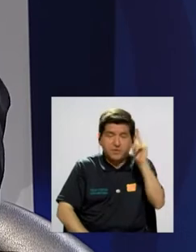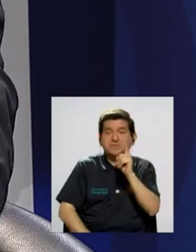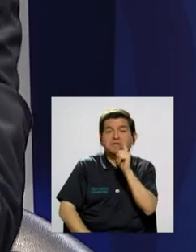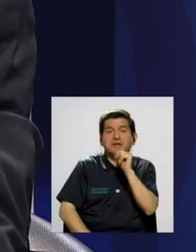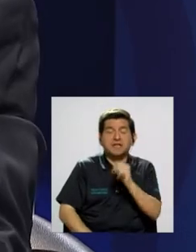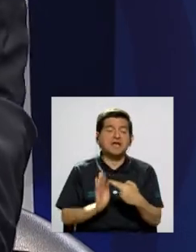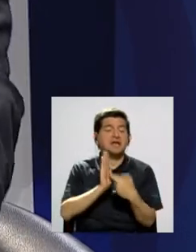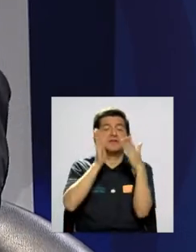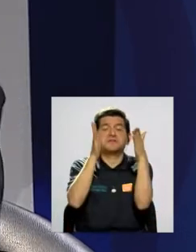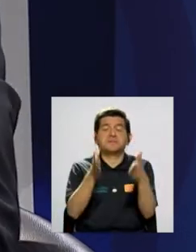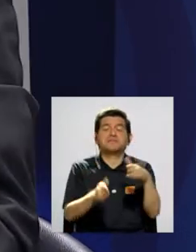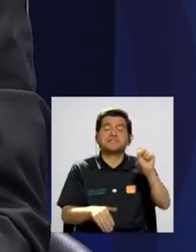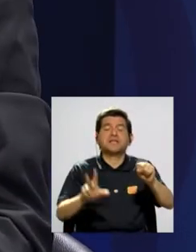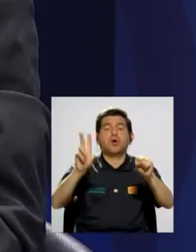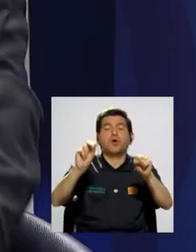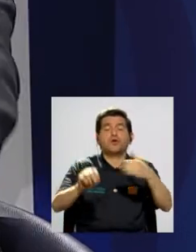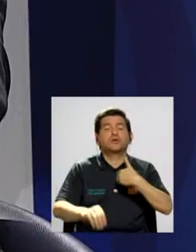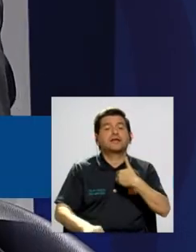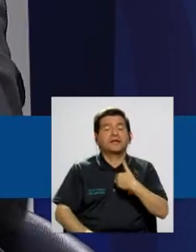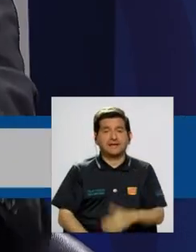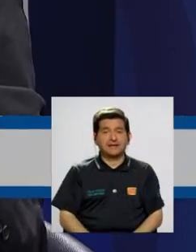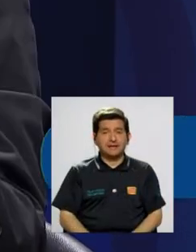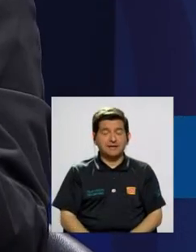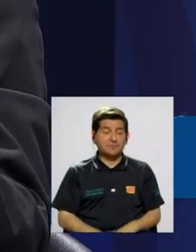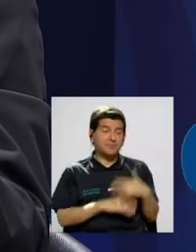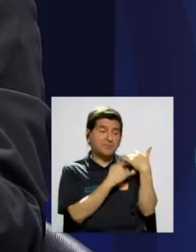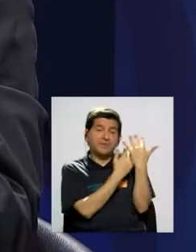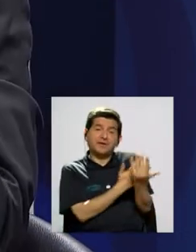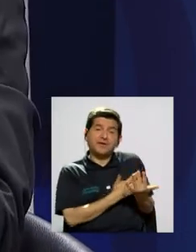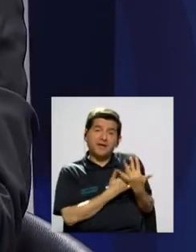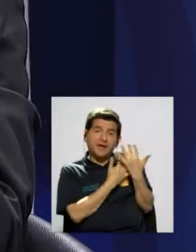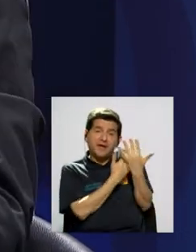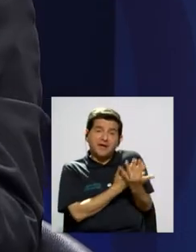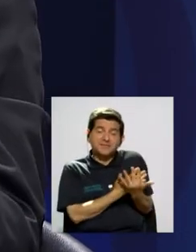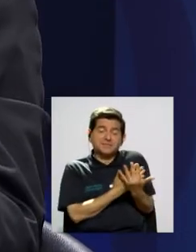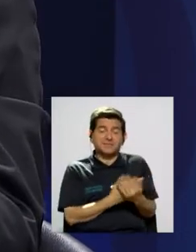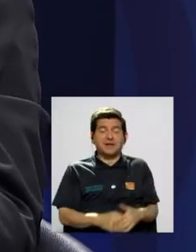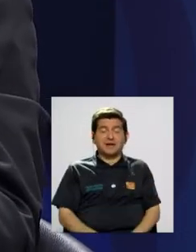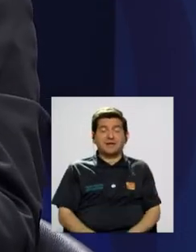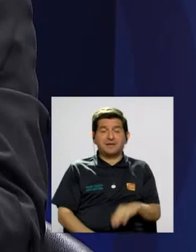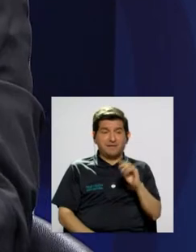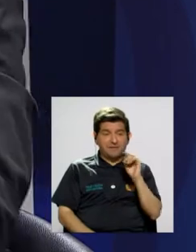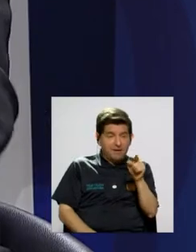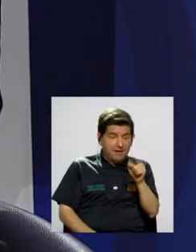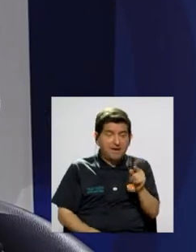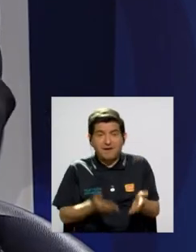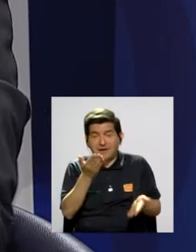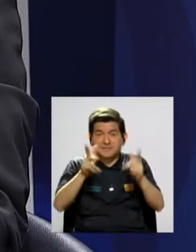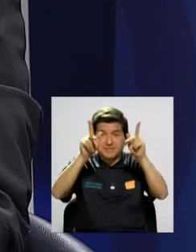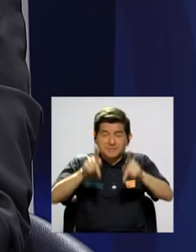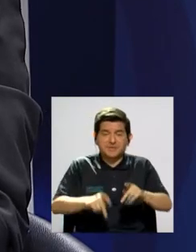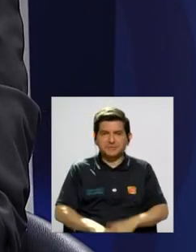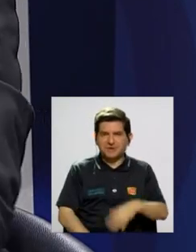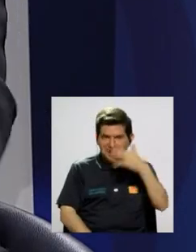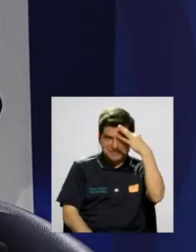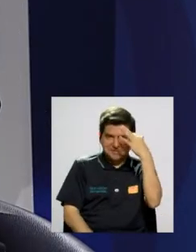salir representados y quiénes no, porque también están esperando grandes expectativas muchos de los que hicieron la